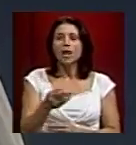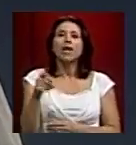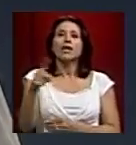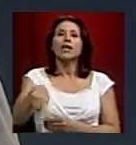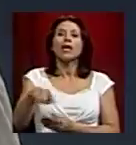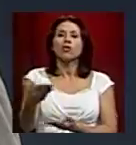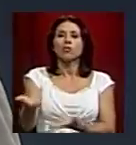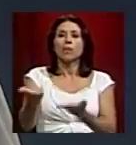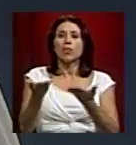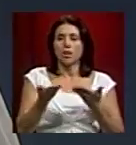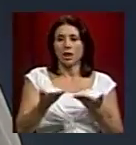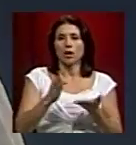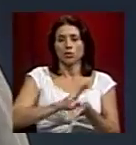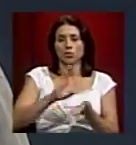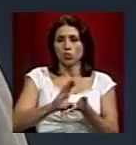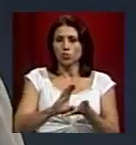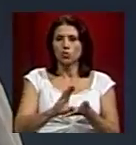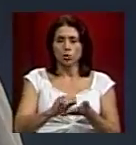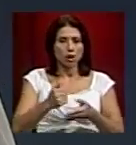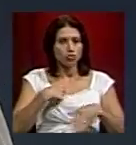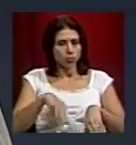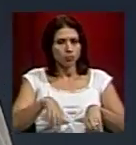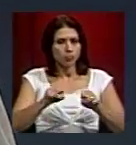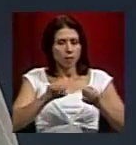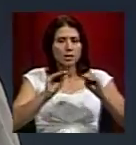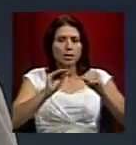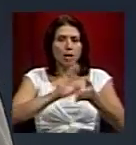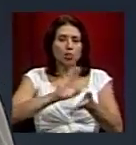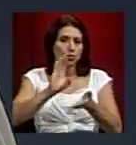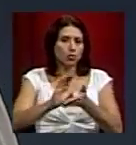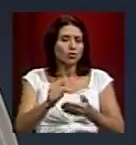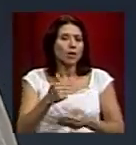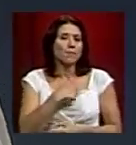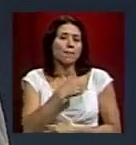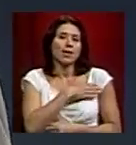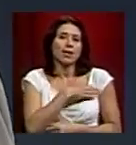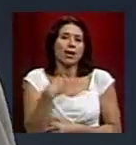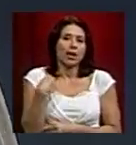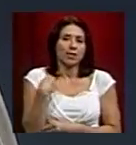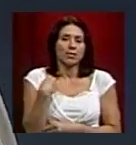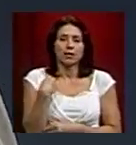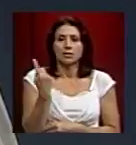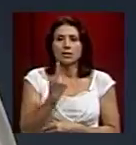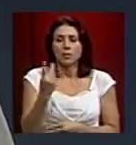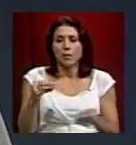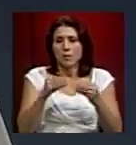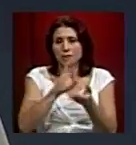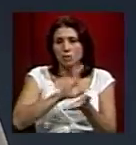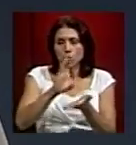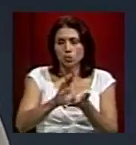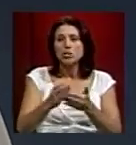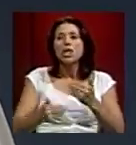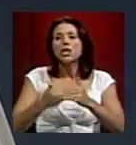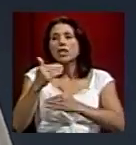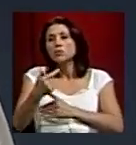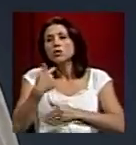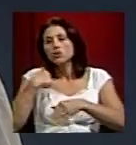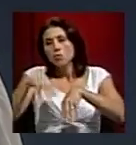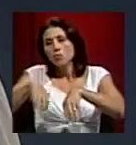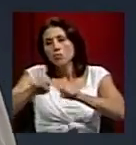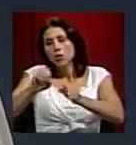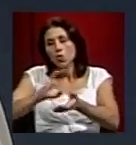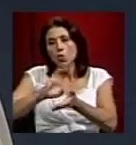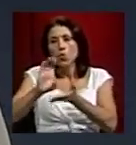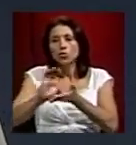que estoy encantado con ellos, cada vez más cursos de este mismo tema, y luego tomé algunos cursos como una especie